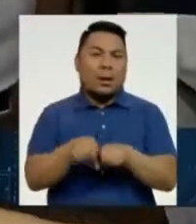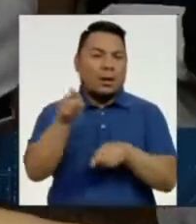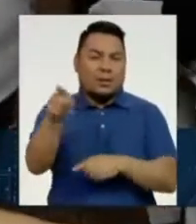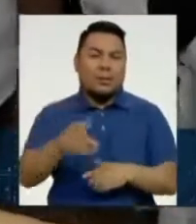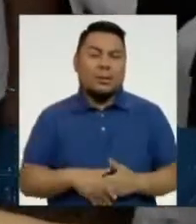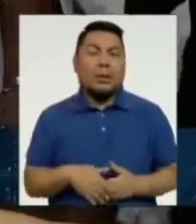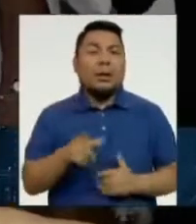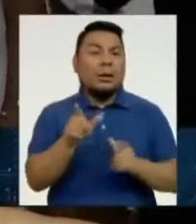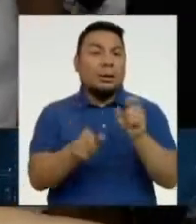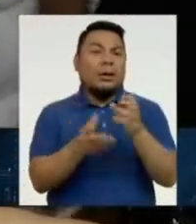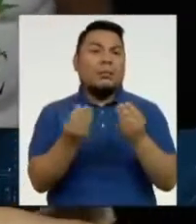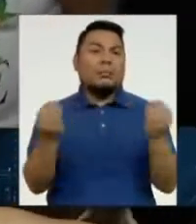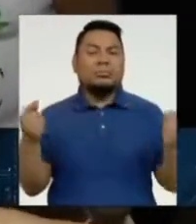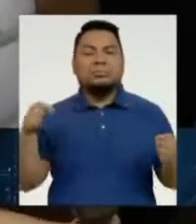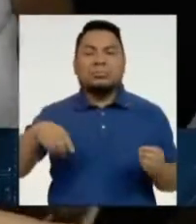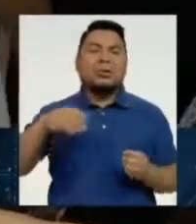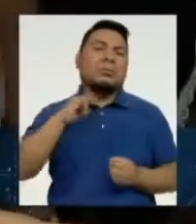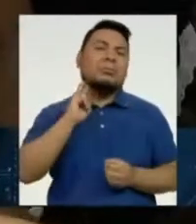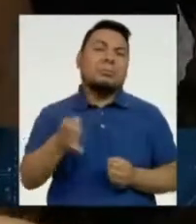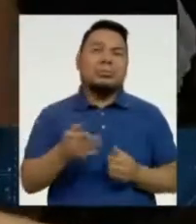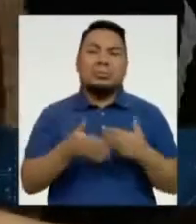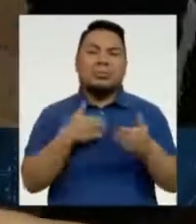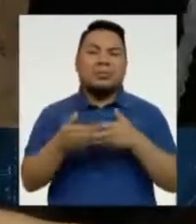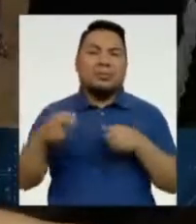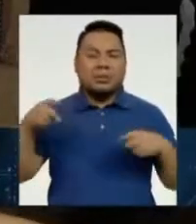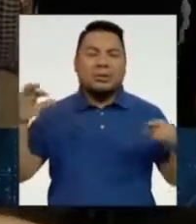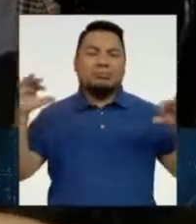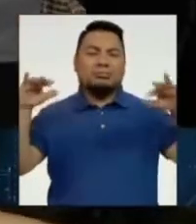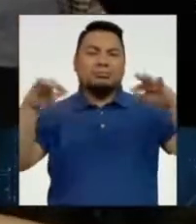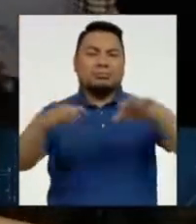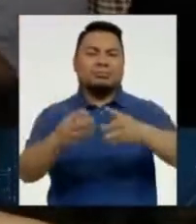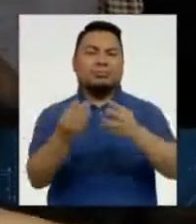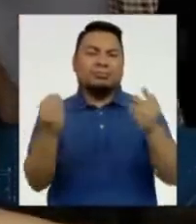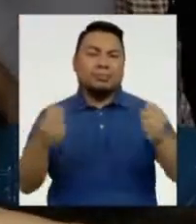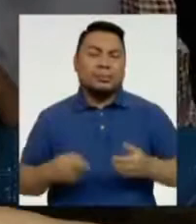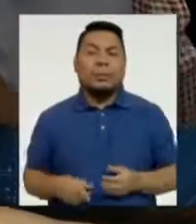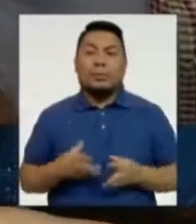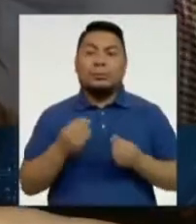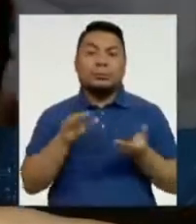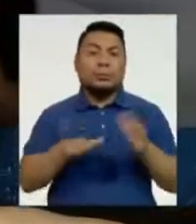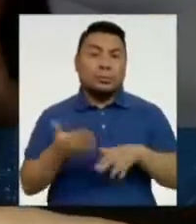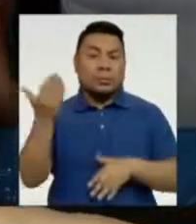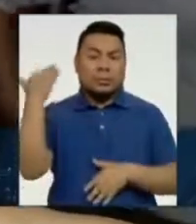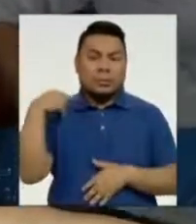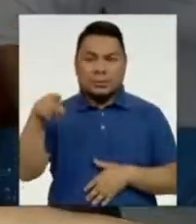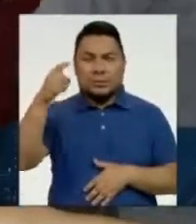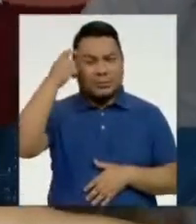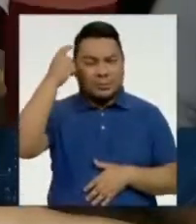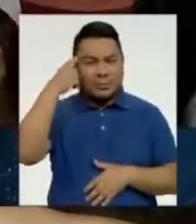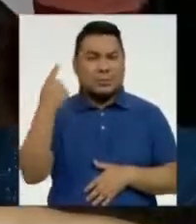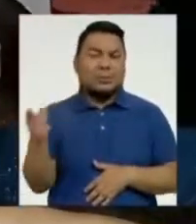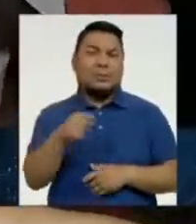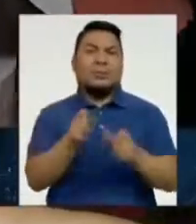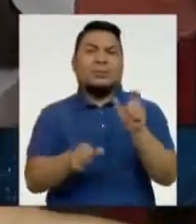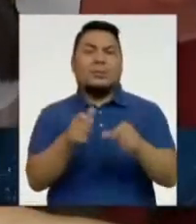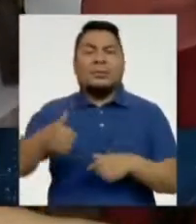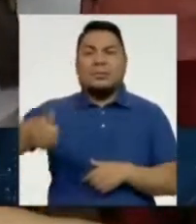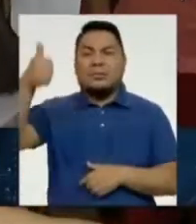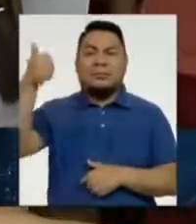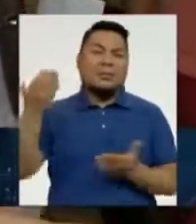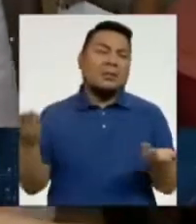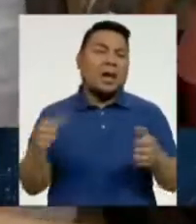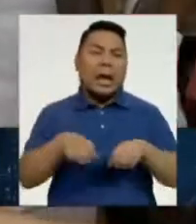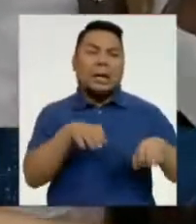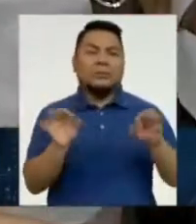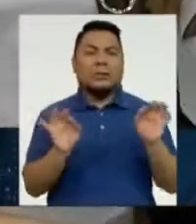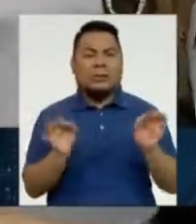personas, señoritas, que todavía no han tomado conciencia. Se ha visto tantas muertes. Si no toman conciencia ni las personas ni las autoridades, ¿no? Porque